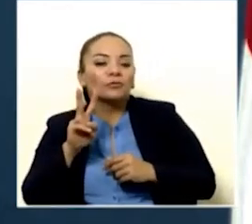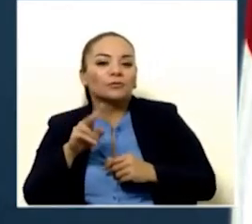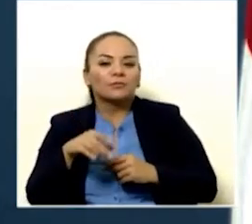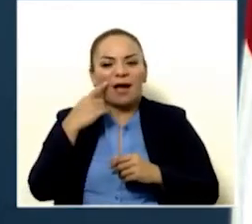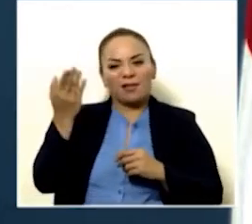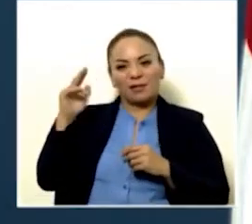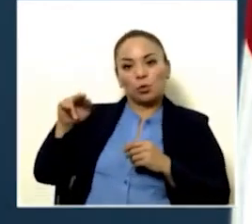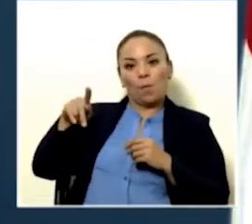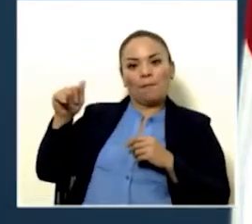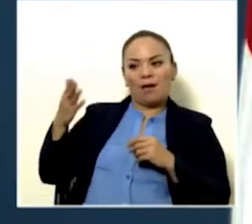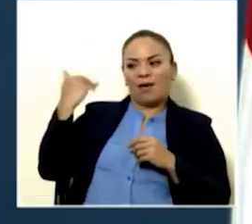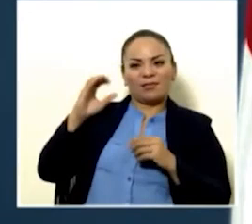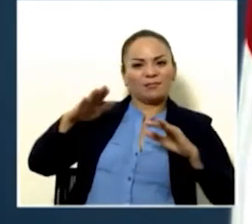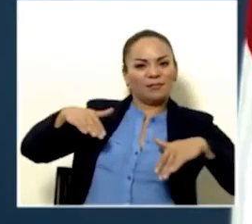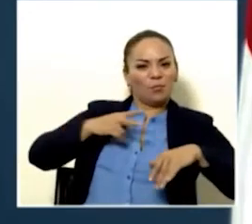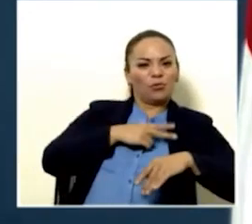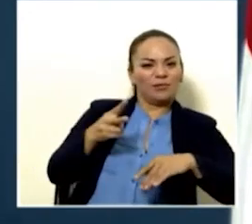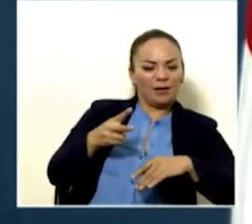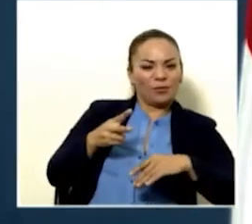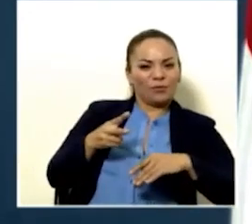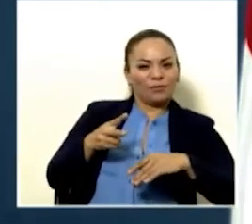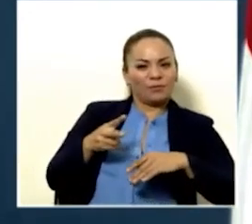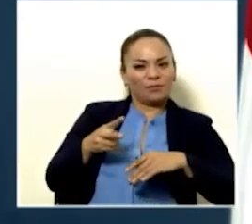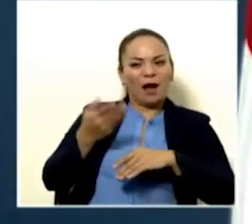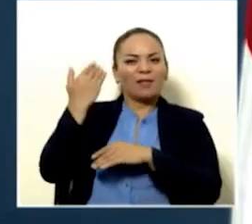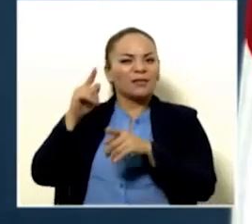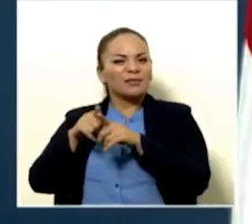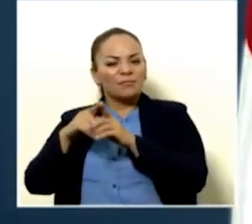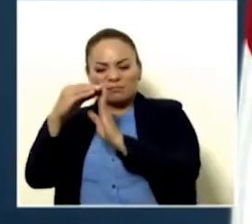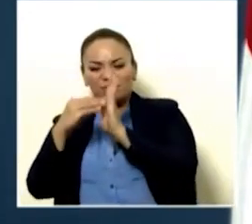voluntario. Segundo, iba el récord médico.